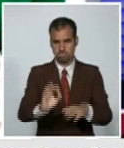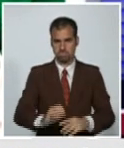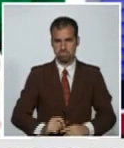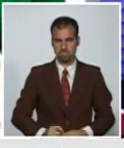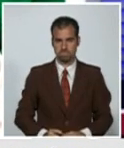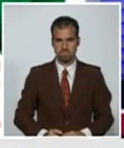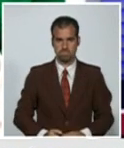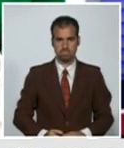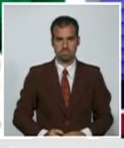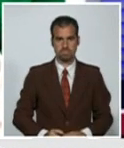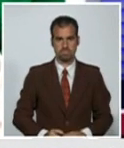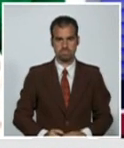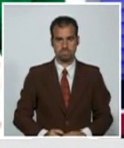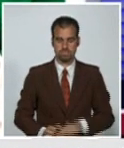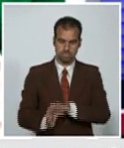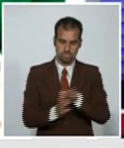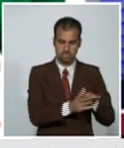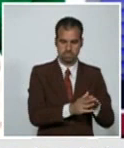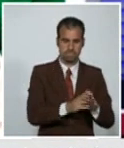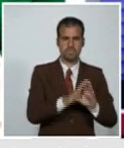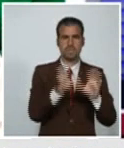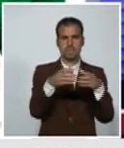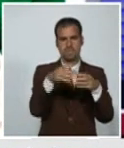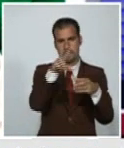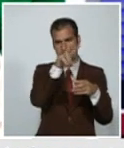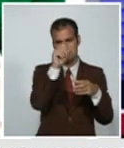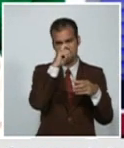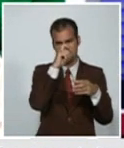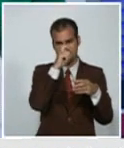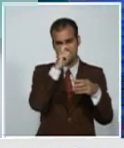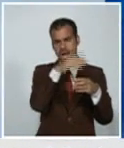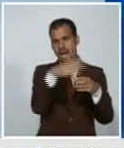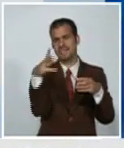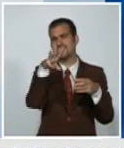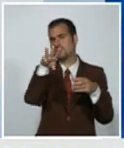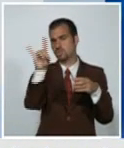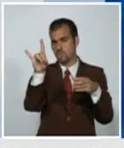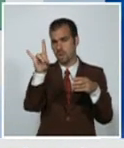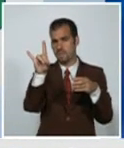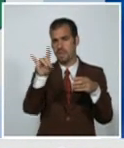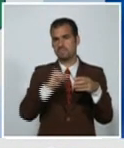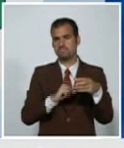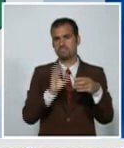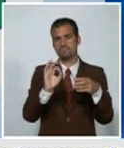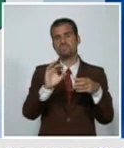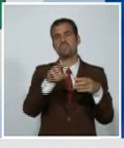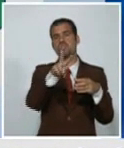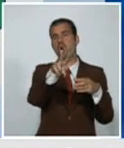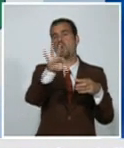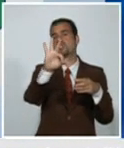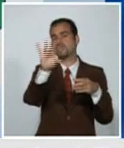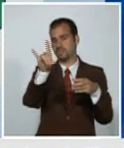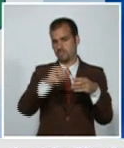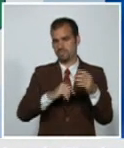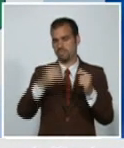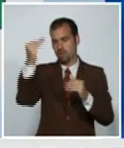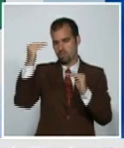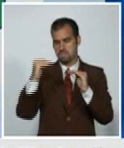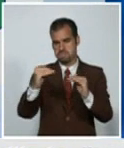De 20 a 39 años se diagnostican 289 personas ayer, de 40